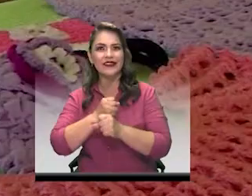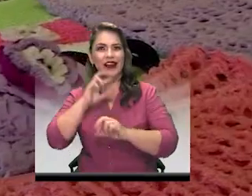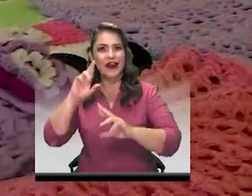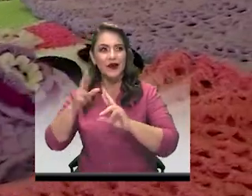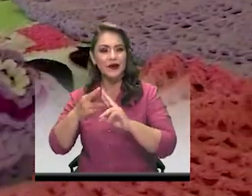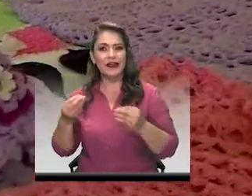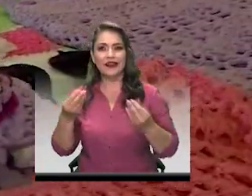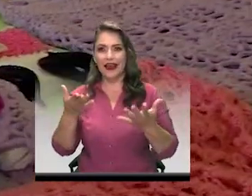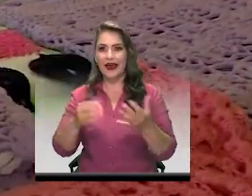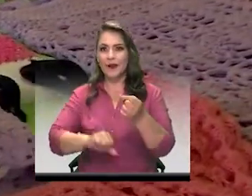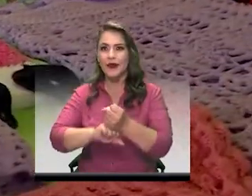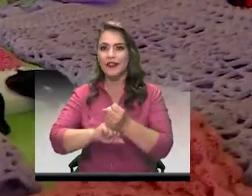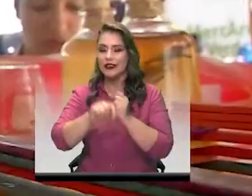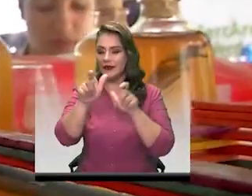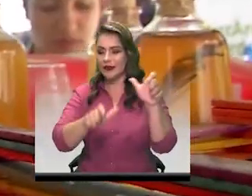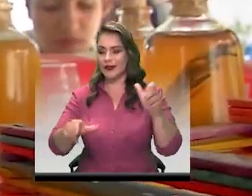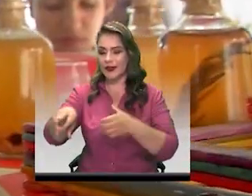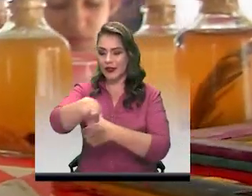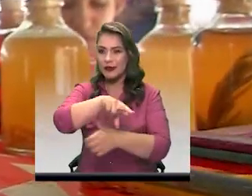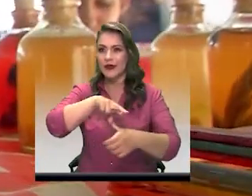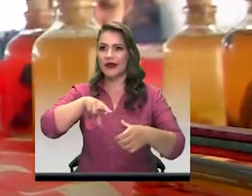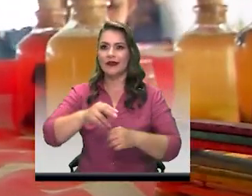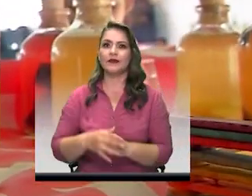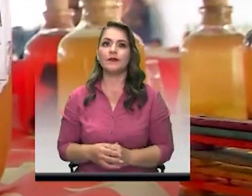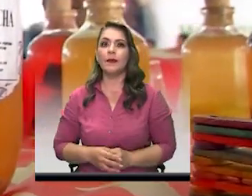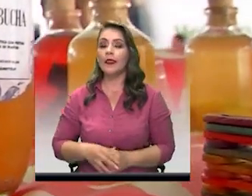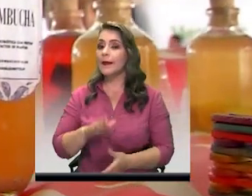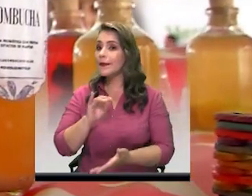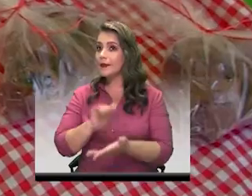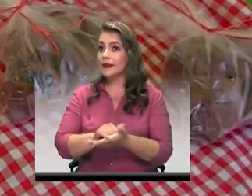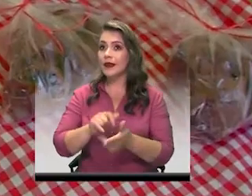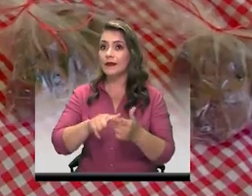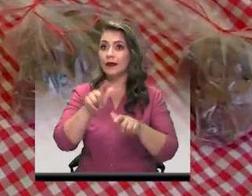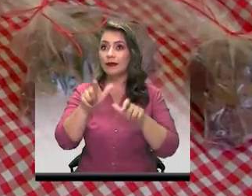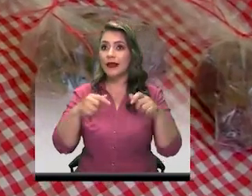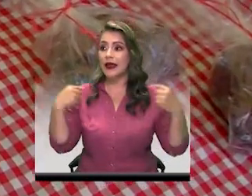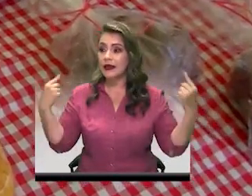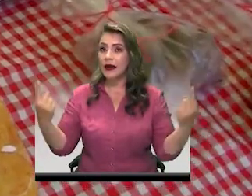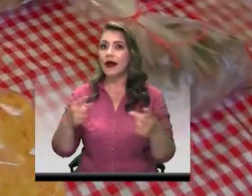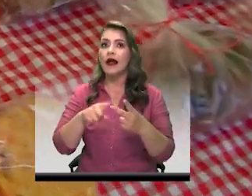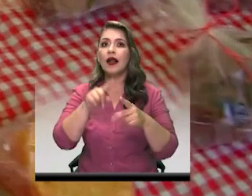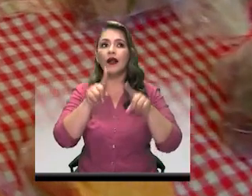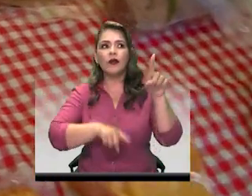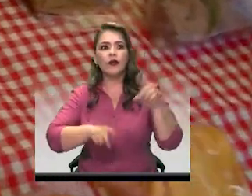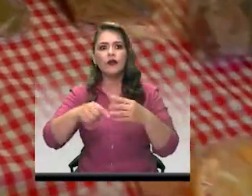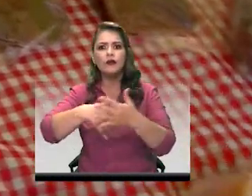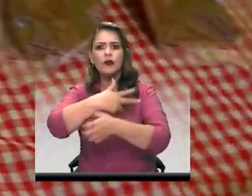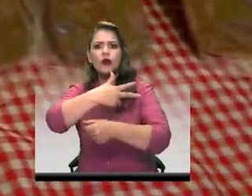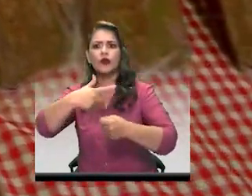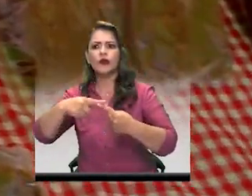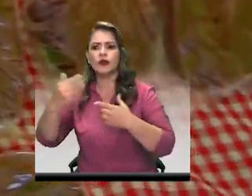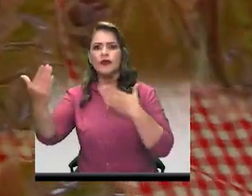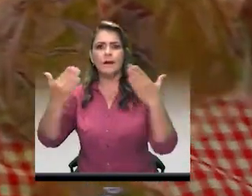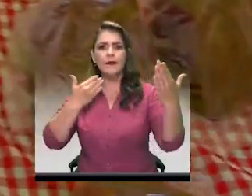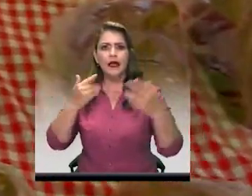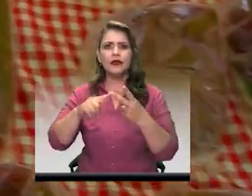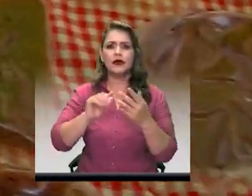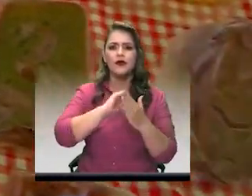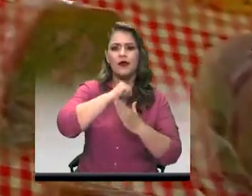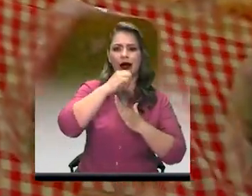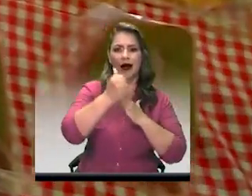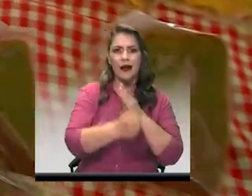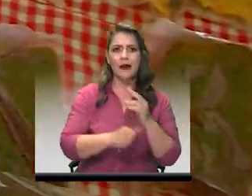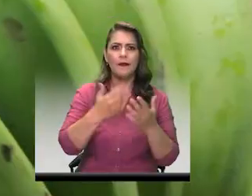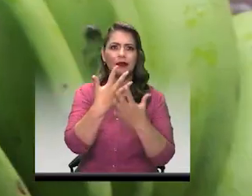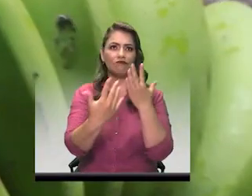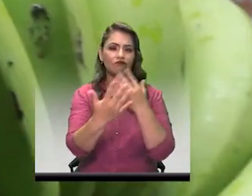población rural. Asimismo, llevamos a diferentes ferias los productos de nuestros campesinos: arepas artesanales,